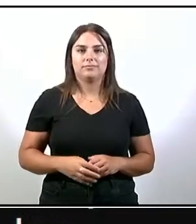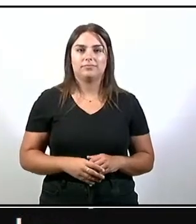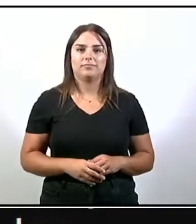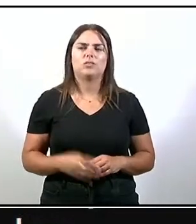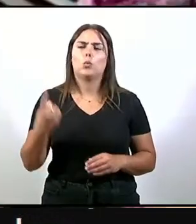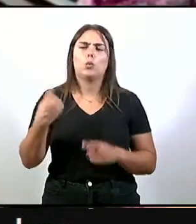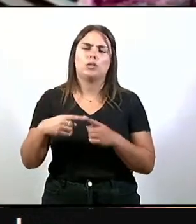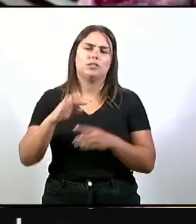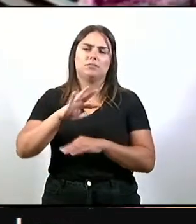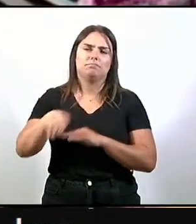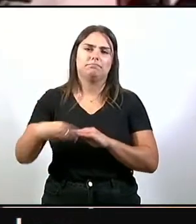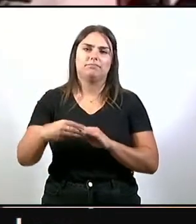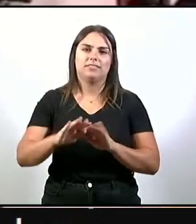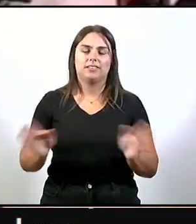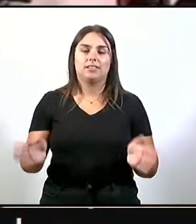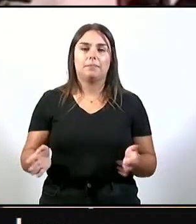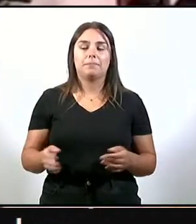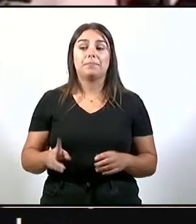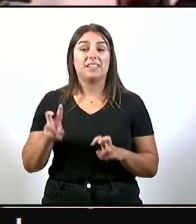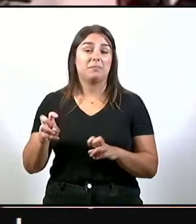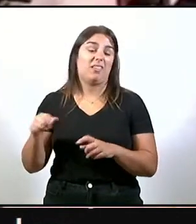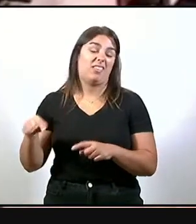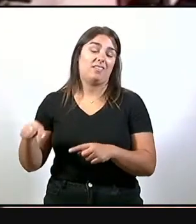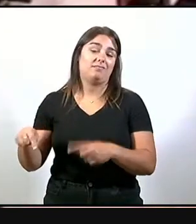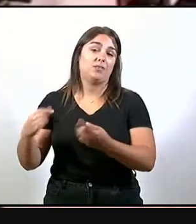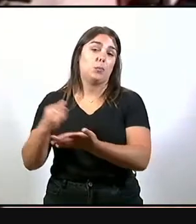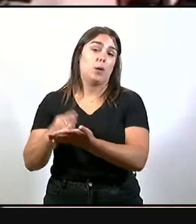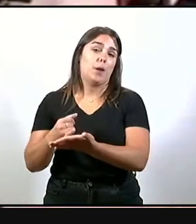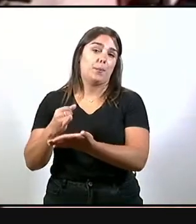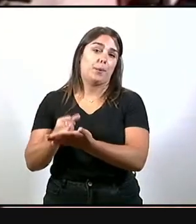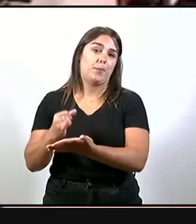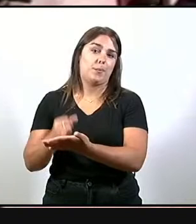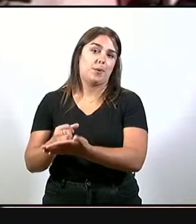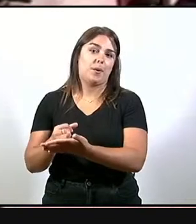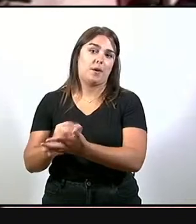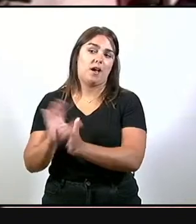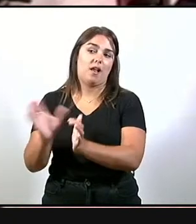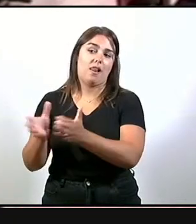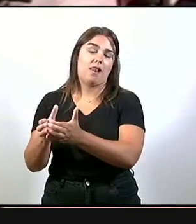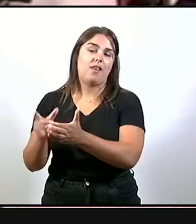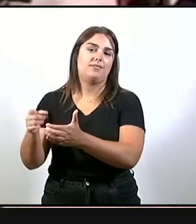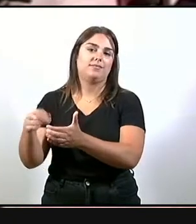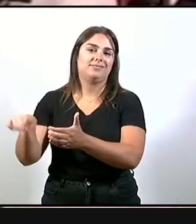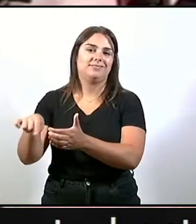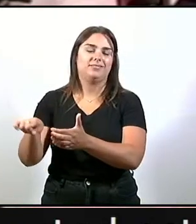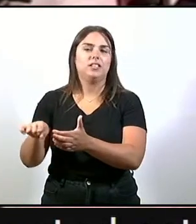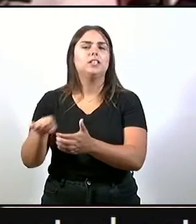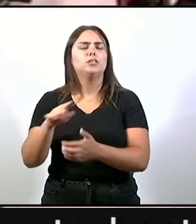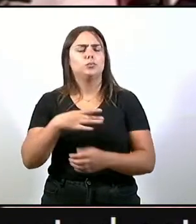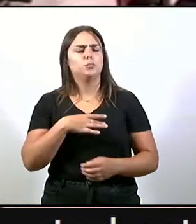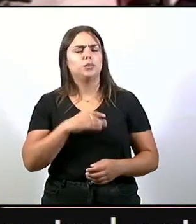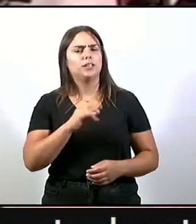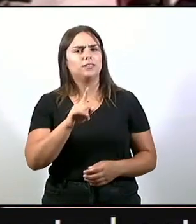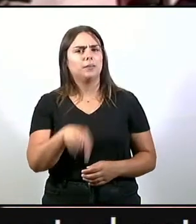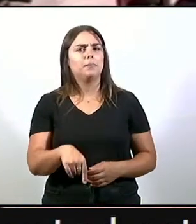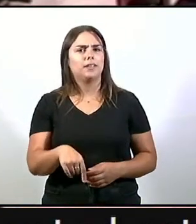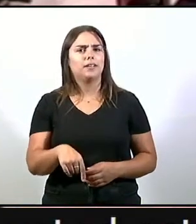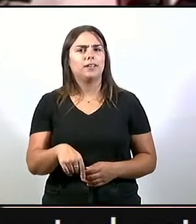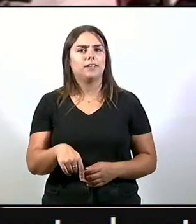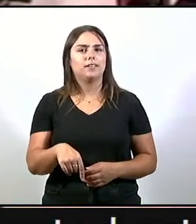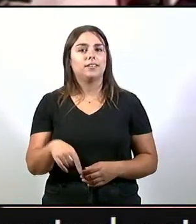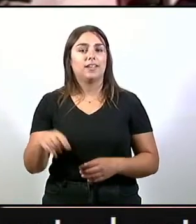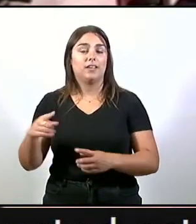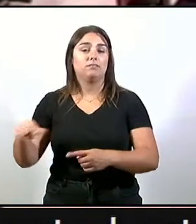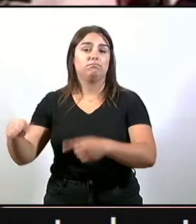Una cosa más, en ese laboratorio del que usted está hablando, ¿no estaría también la posibilidad de que esa voladura de